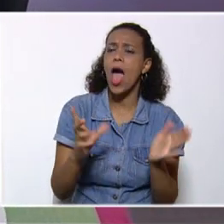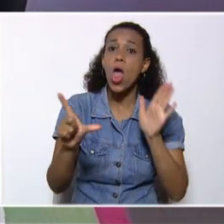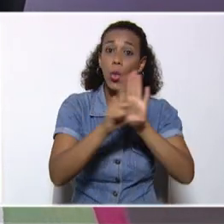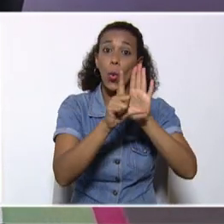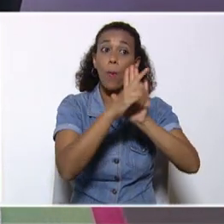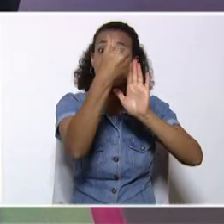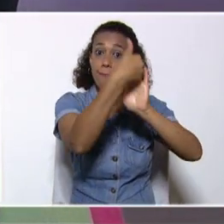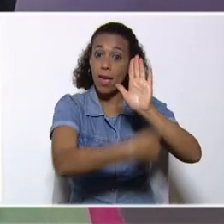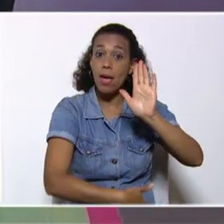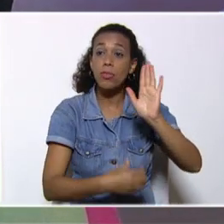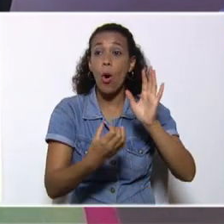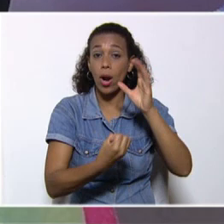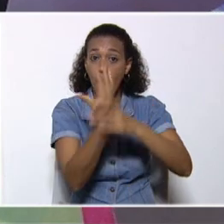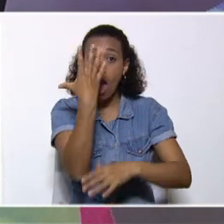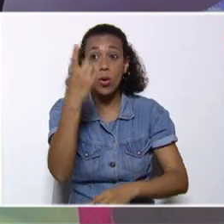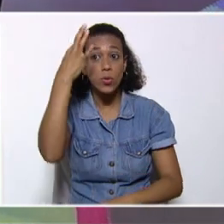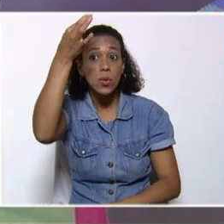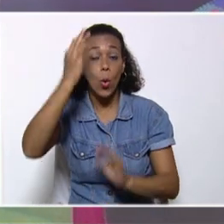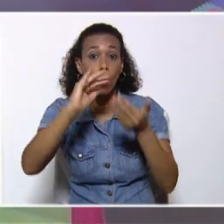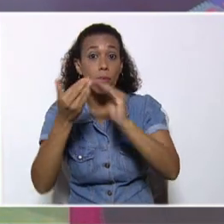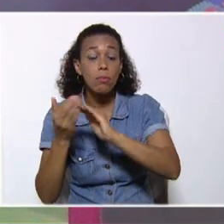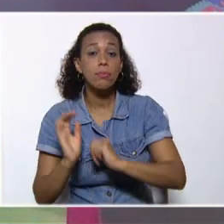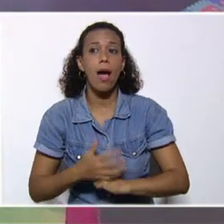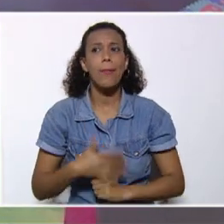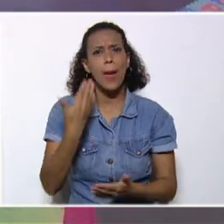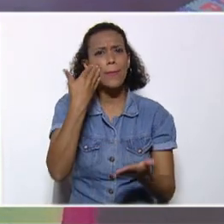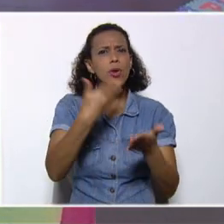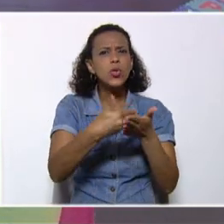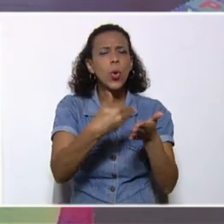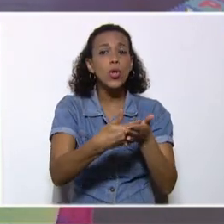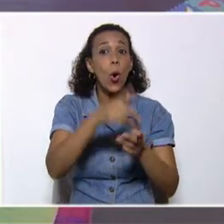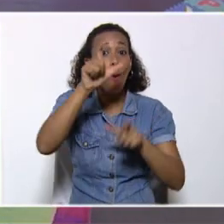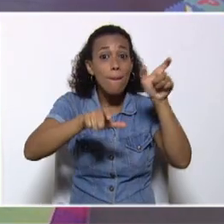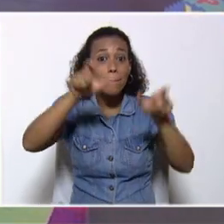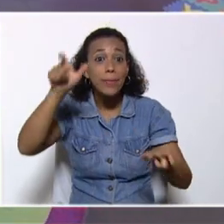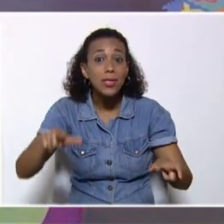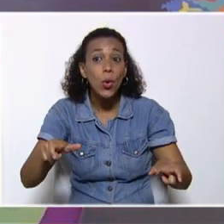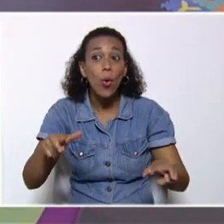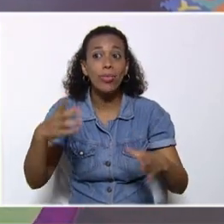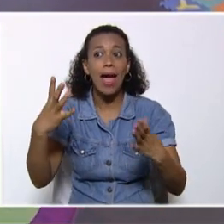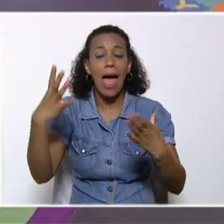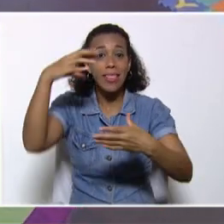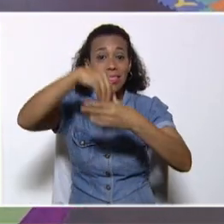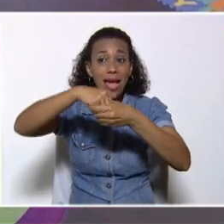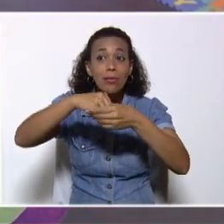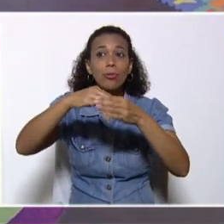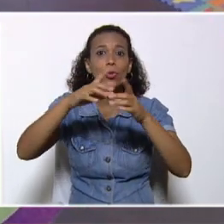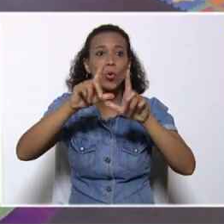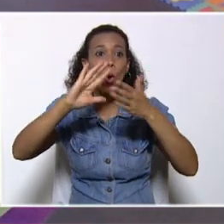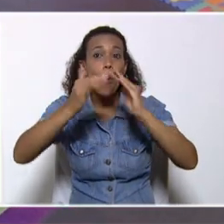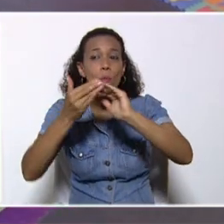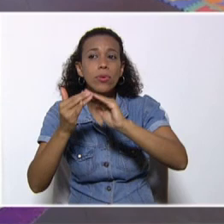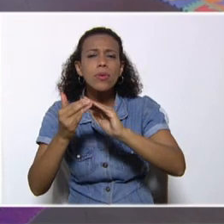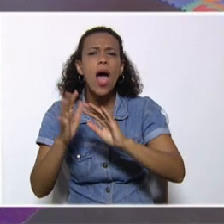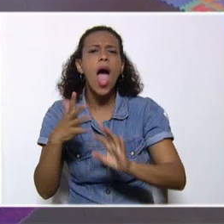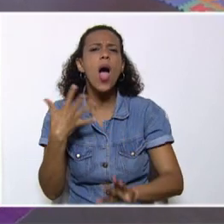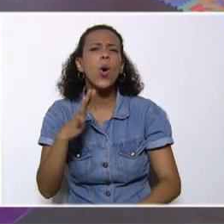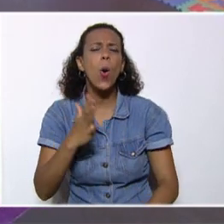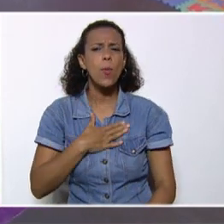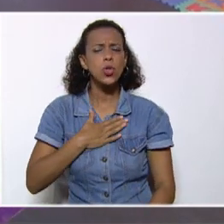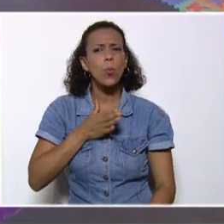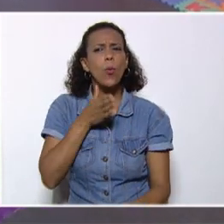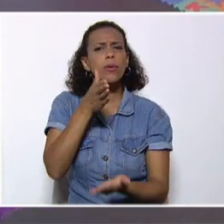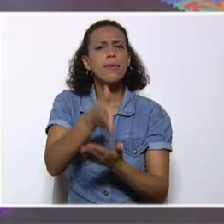documentos legales, entonces también podríamos verificar como ciudadano dentro de ese poder popular cómo yo